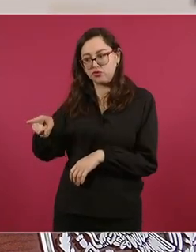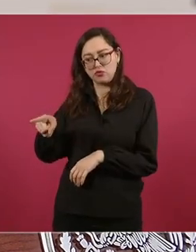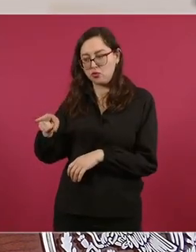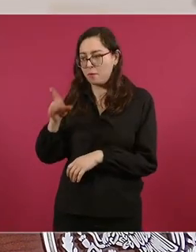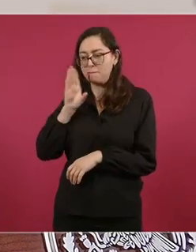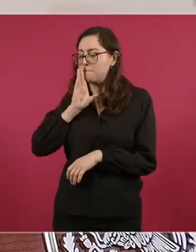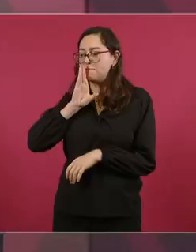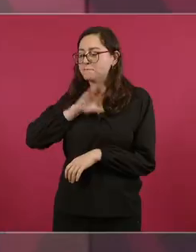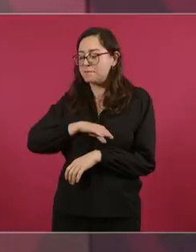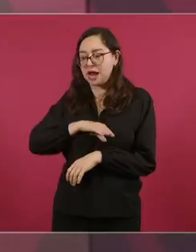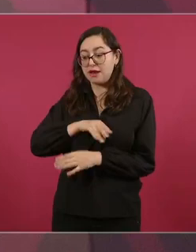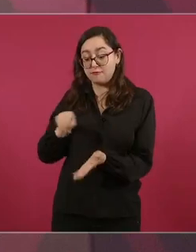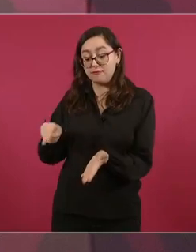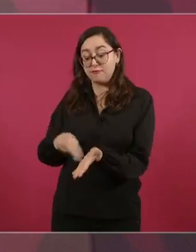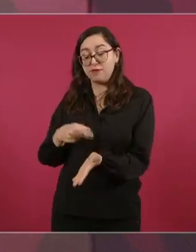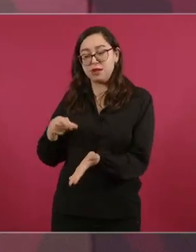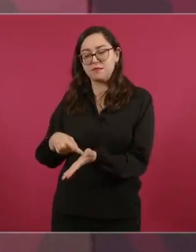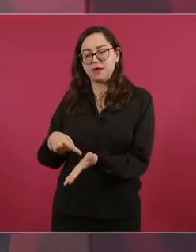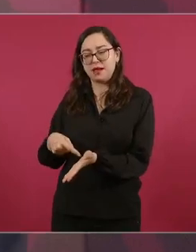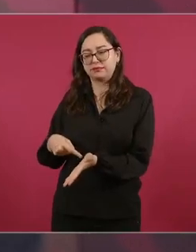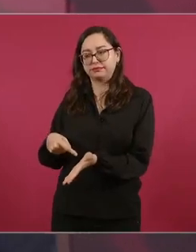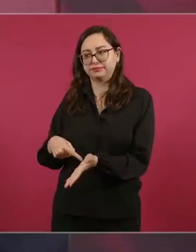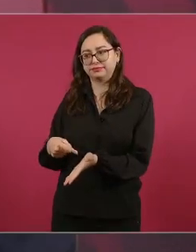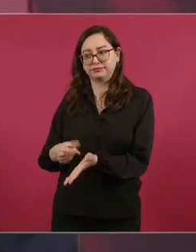además de manera desagradable,